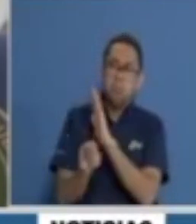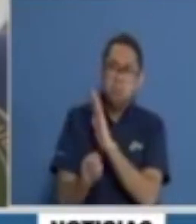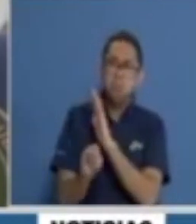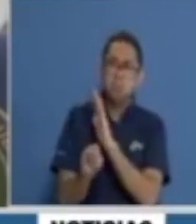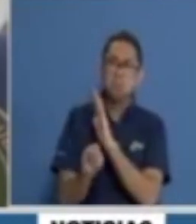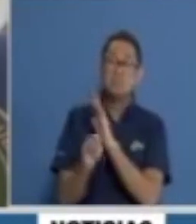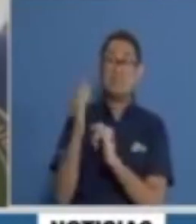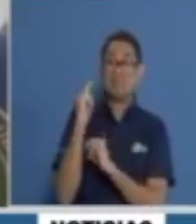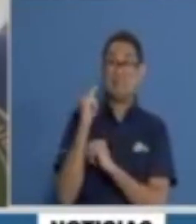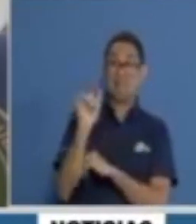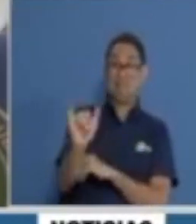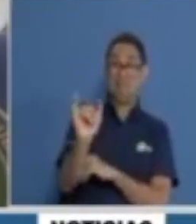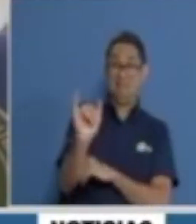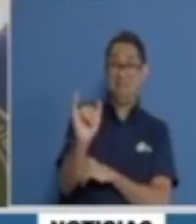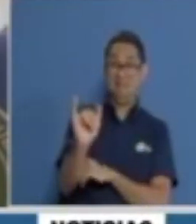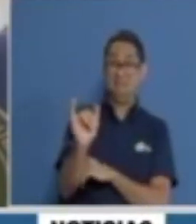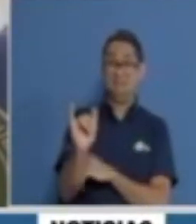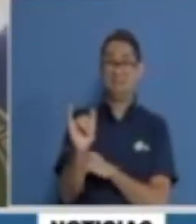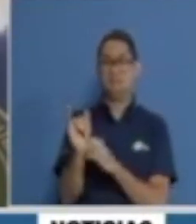relacionado con un clúster que está